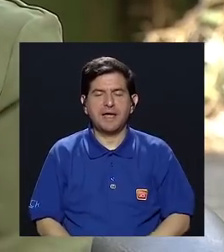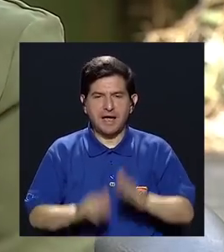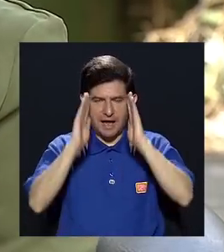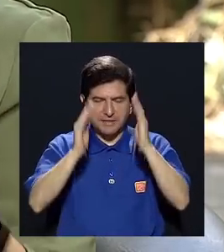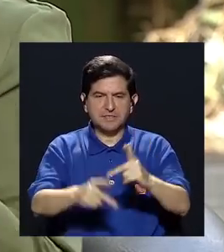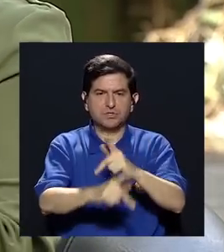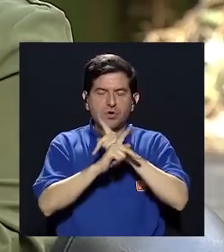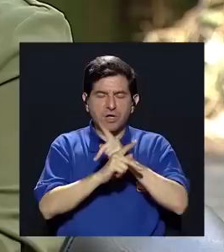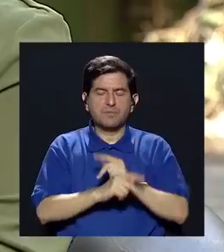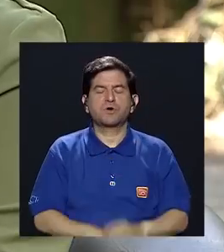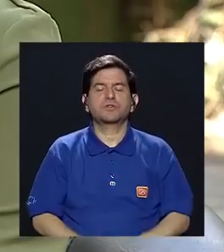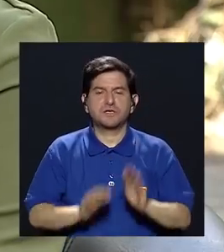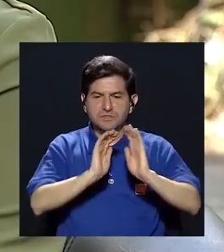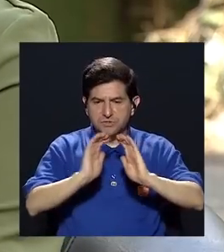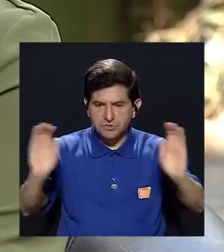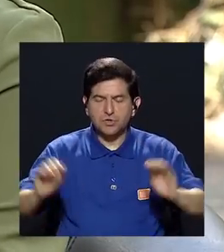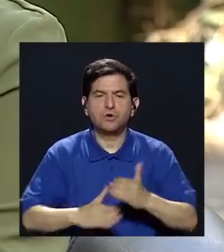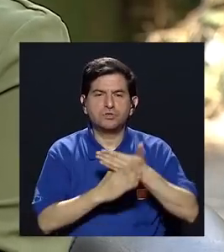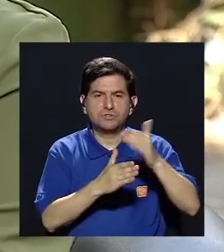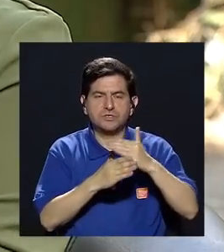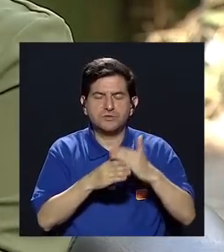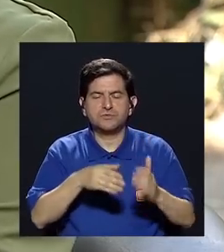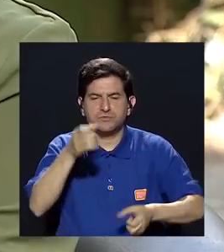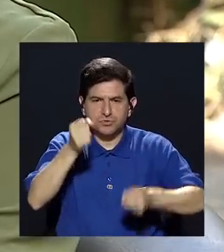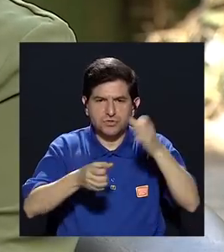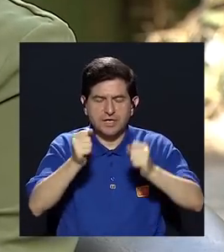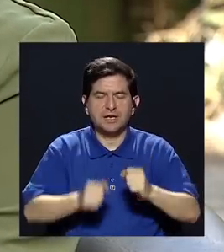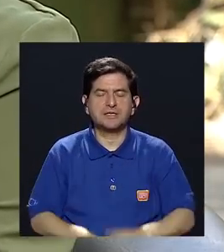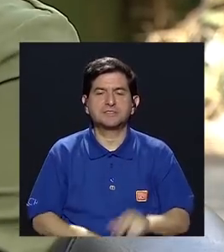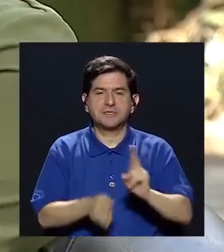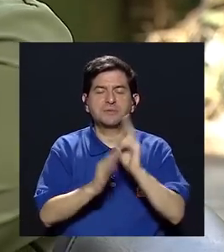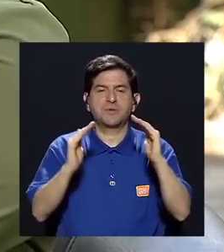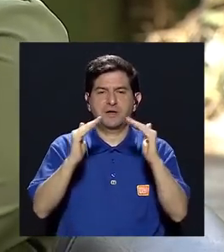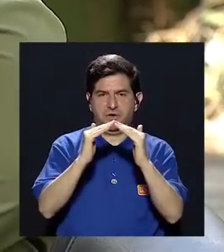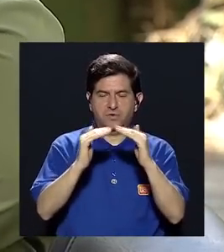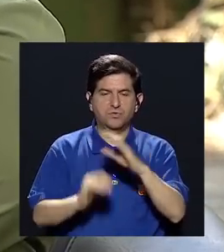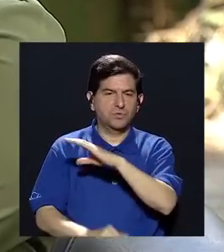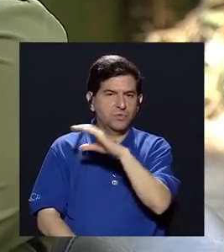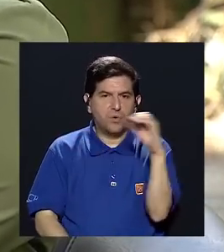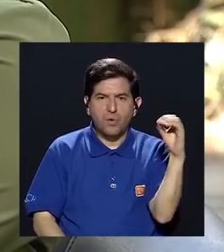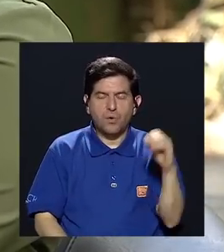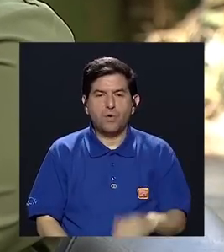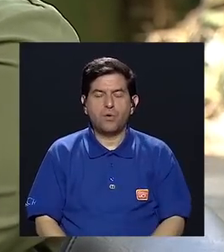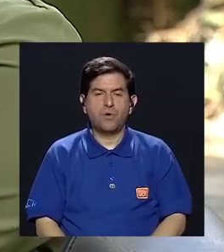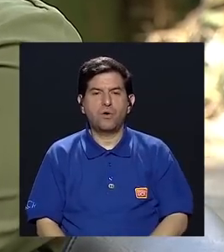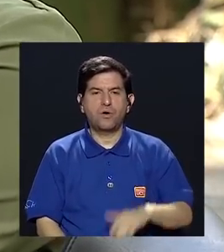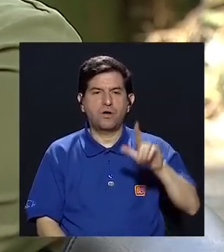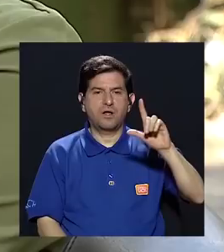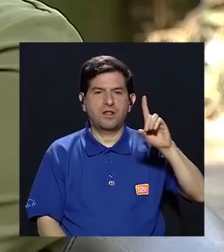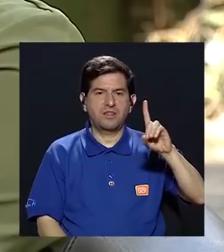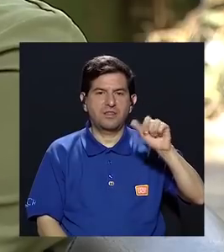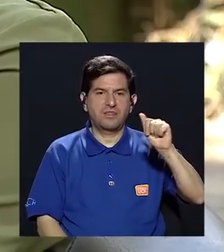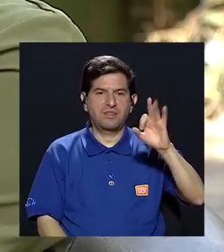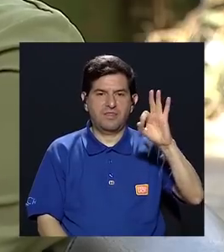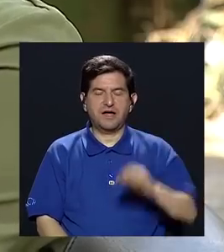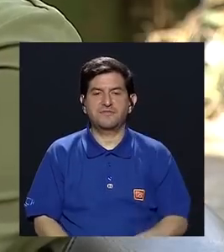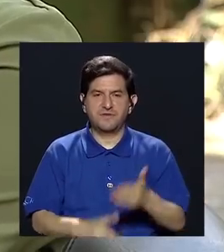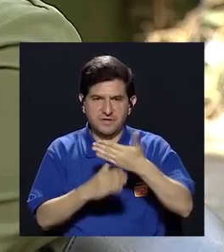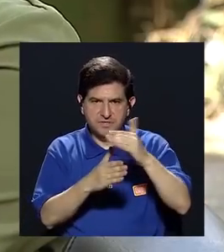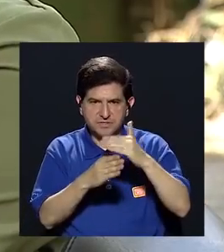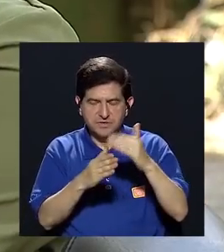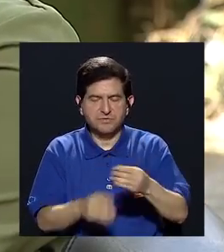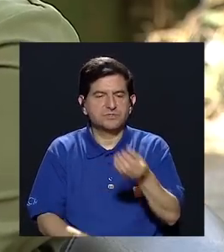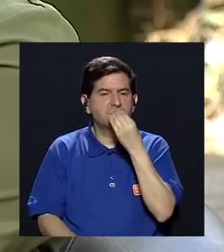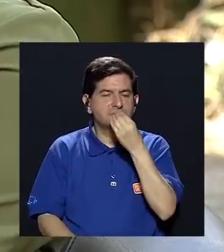Protección Infantil, si van a distribución de leche para consumo en el hogar, si van al DAF, que es el distribución de